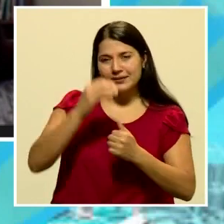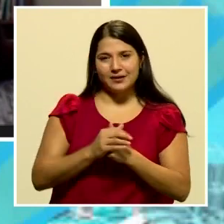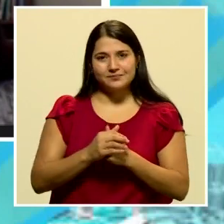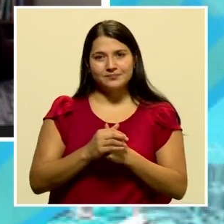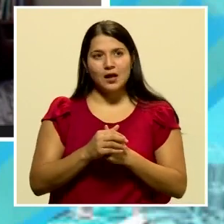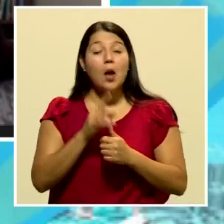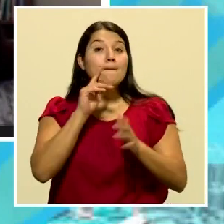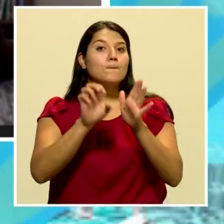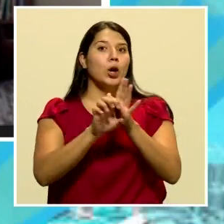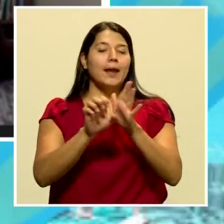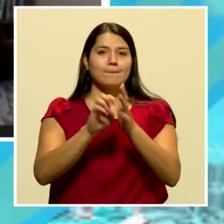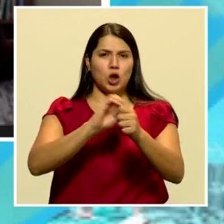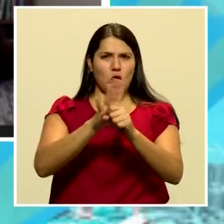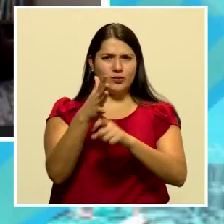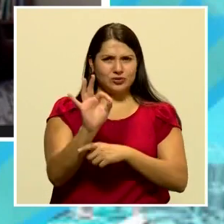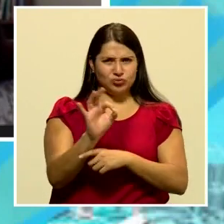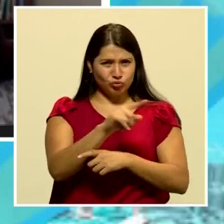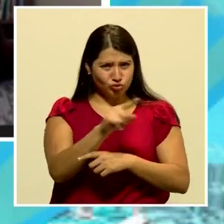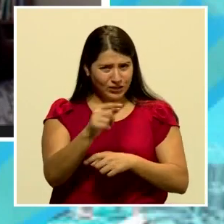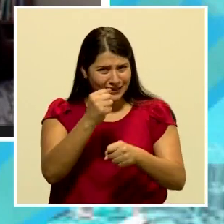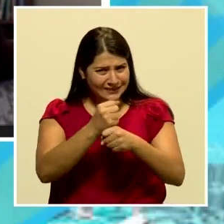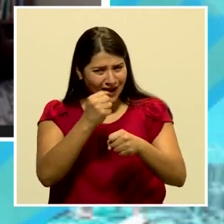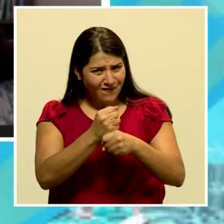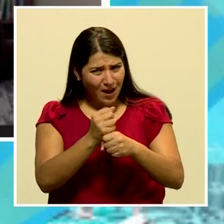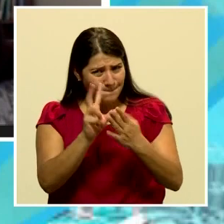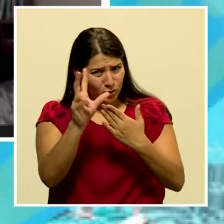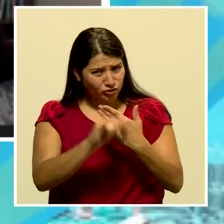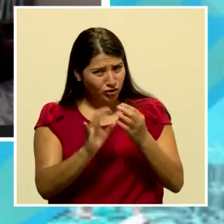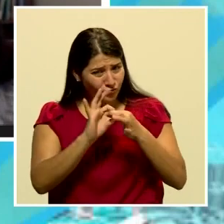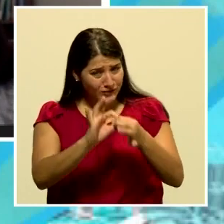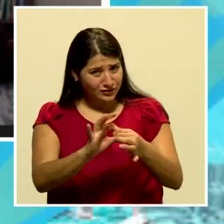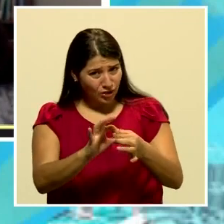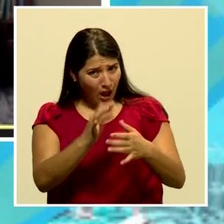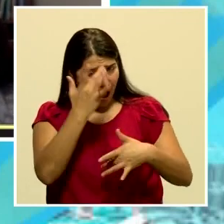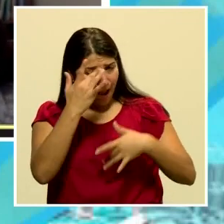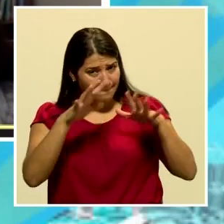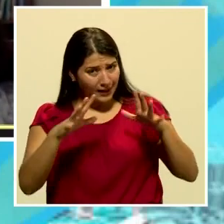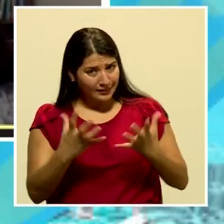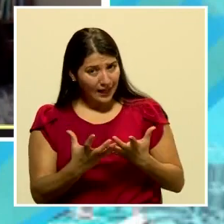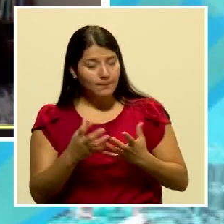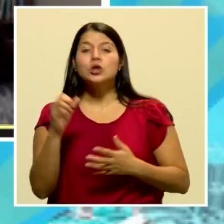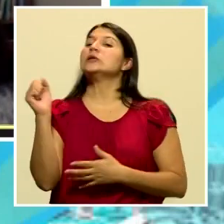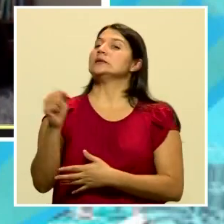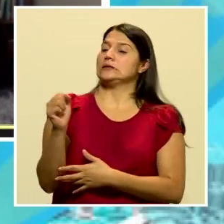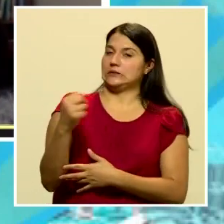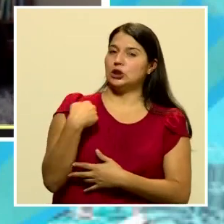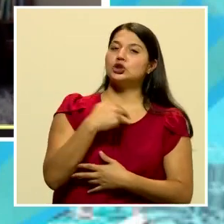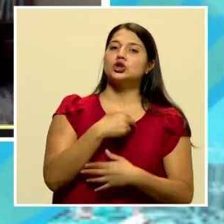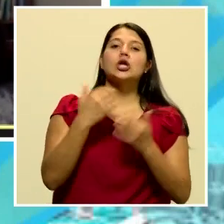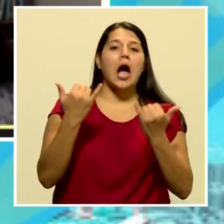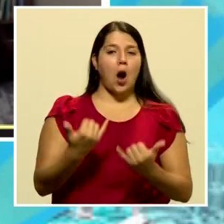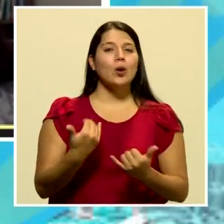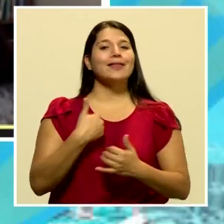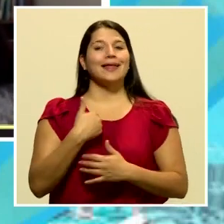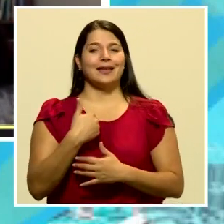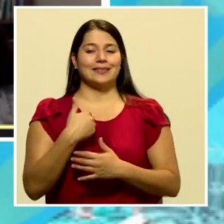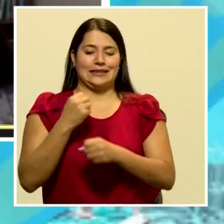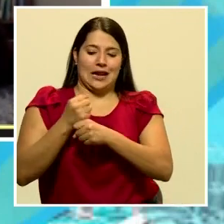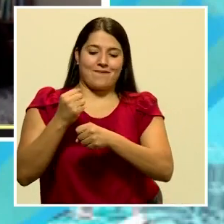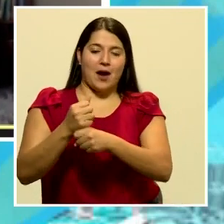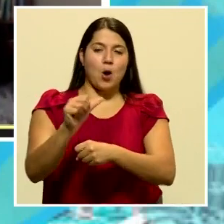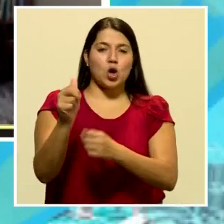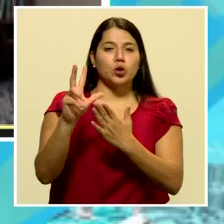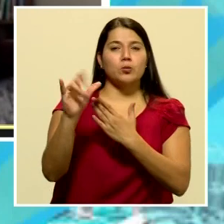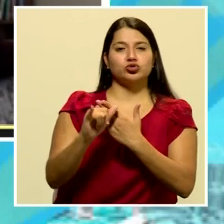COVID-19. ¿Están trabajando proyectos sobre la pandemia? Sí, estamos precisamente con otro proyecto que involucra